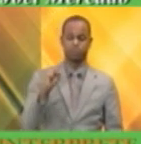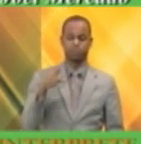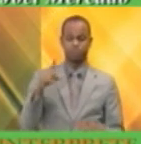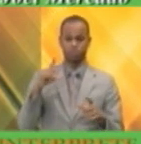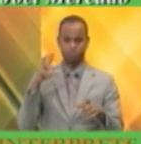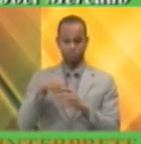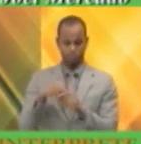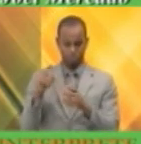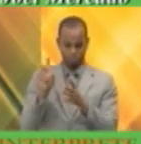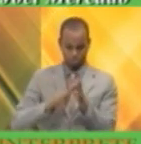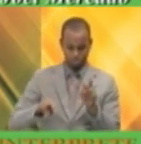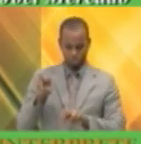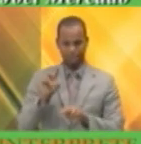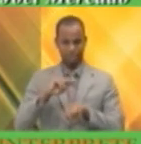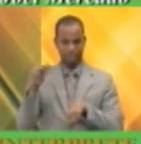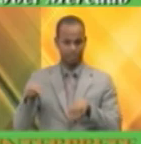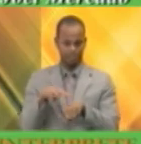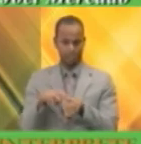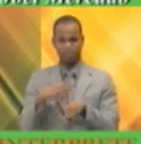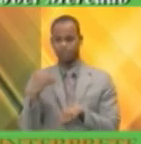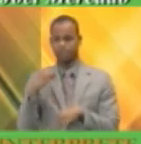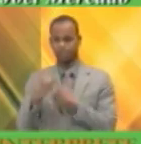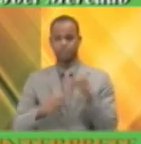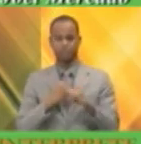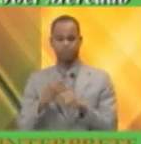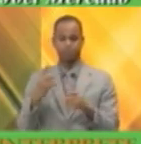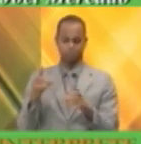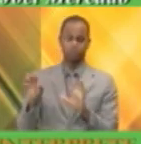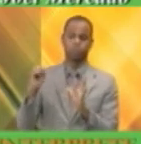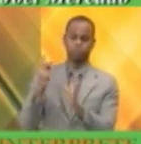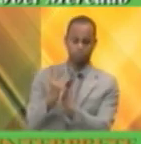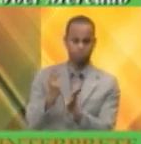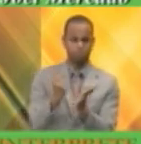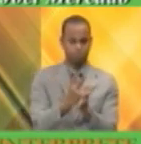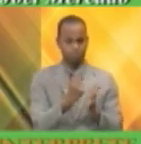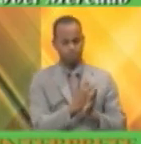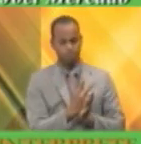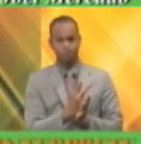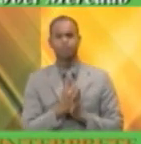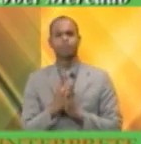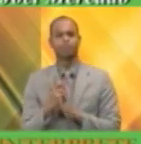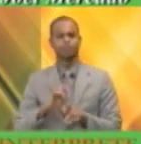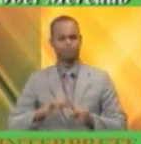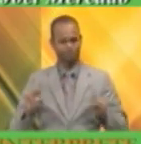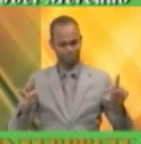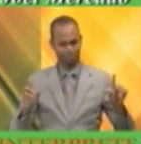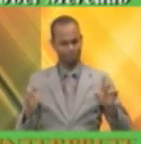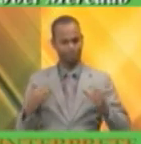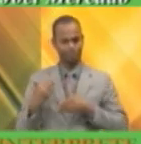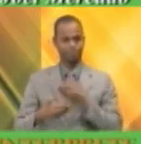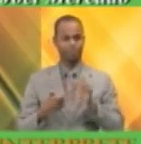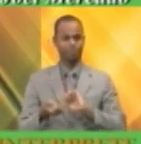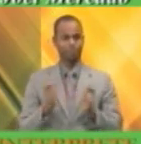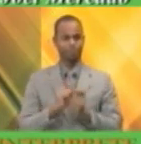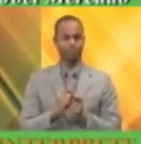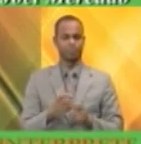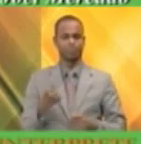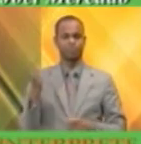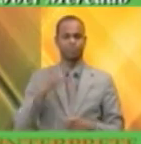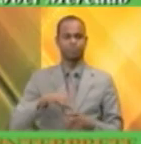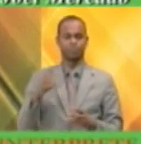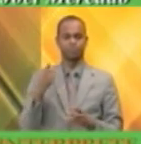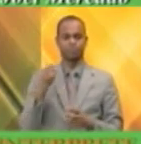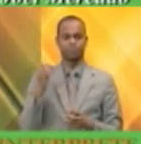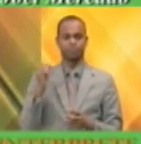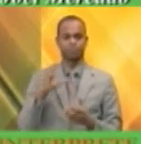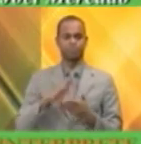clasificado en eventos nacionales e internacionales, ya la cosa cambia. ¿A quiénes tenemos aquí en la gráfica?